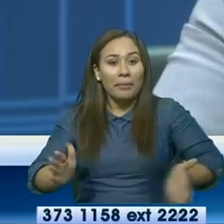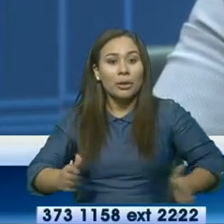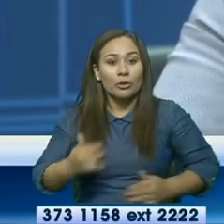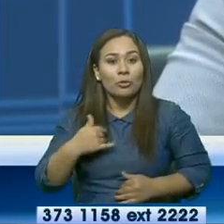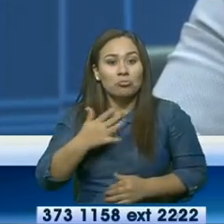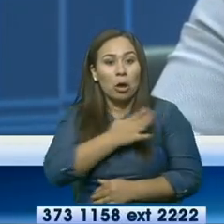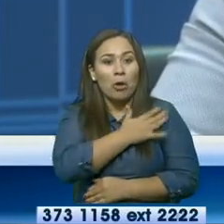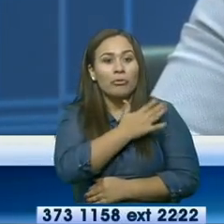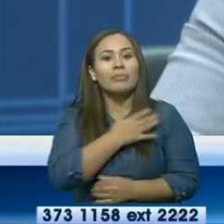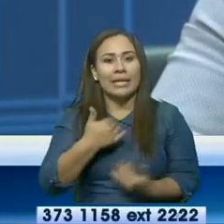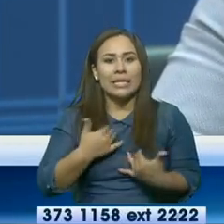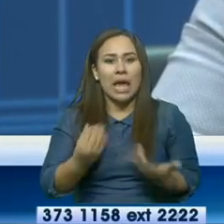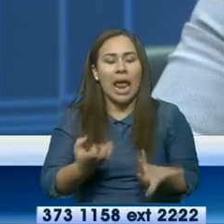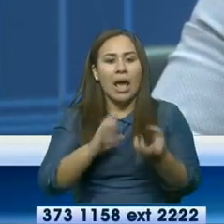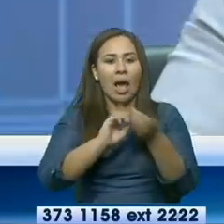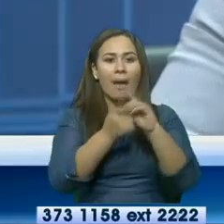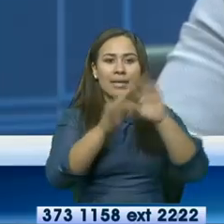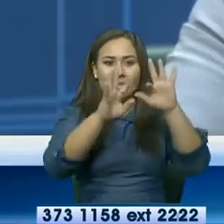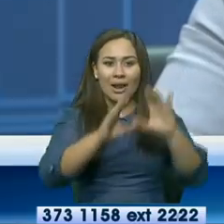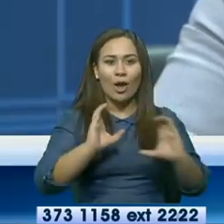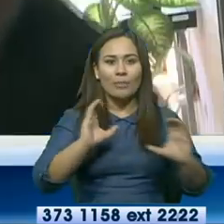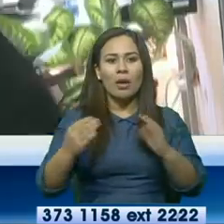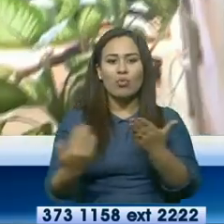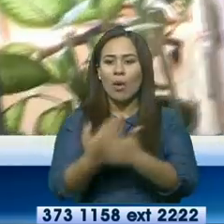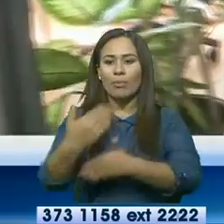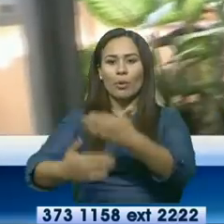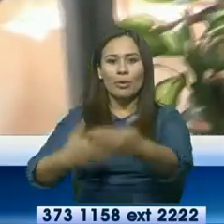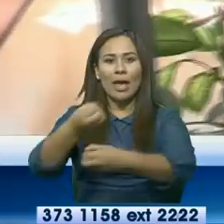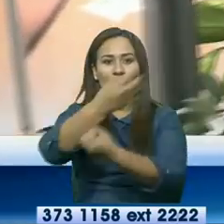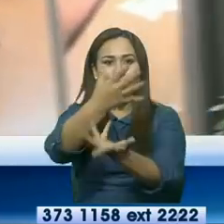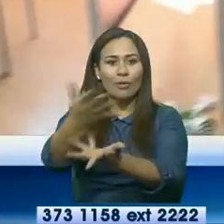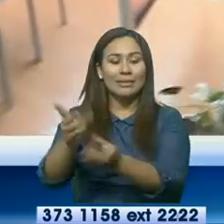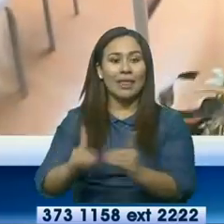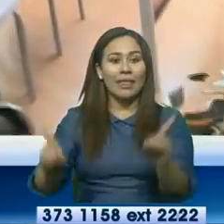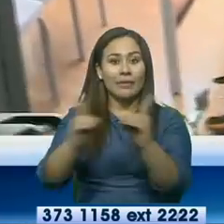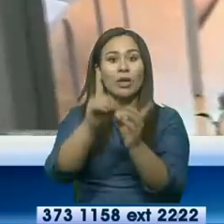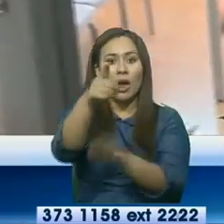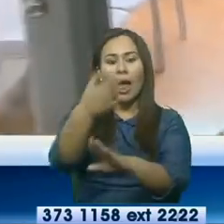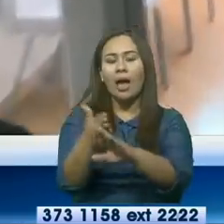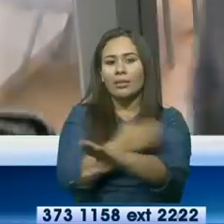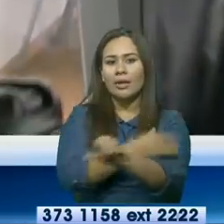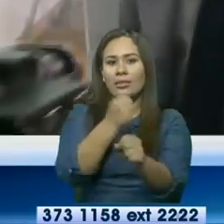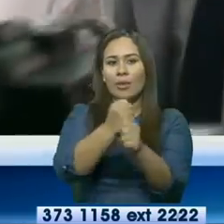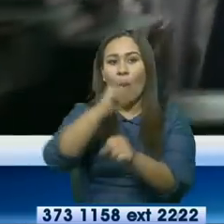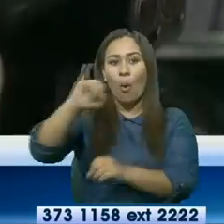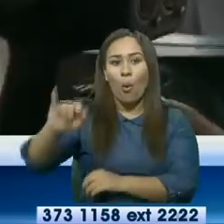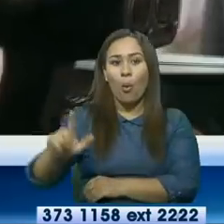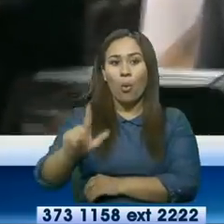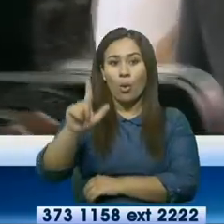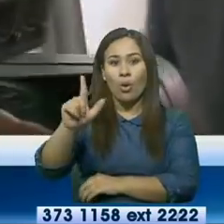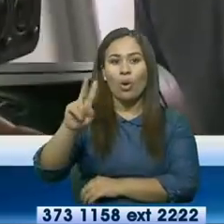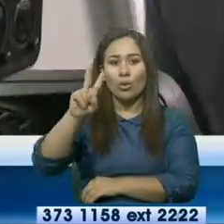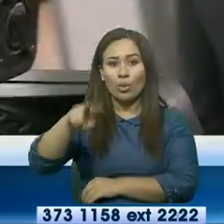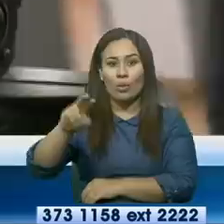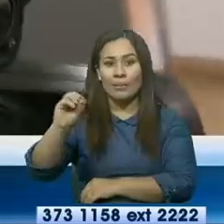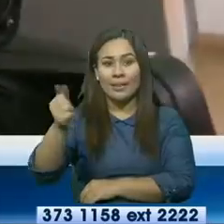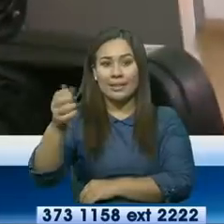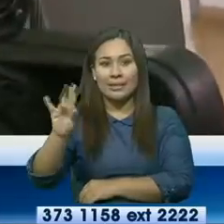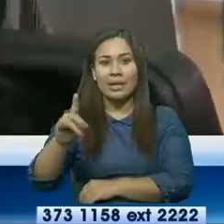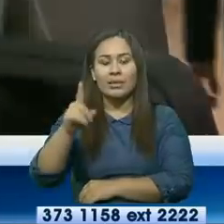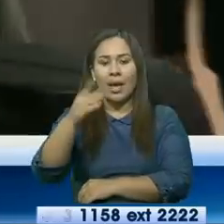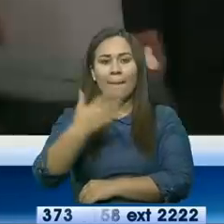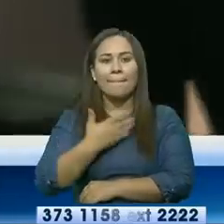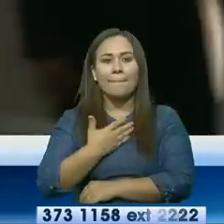a la secom en un proceso de información andrés michelena se había desempeñado desde julio del 2017 hasta ahora como gerente